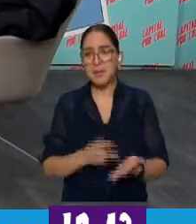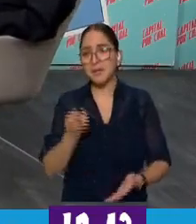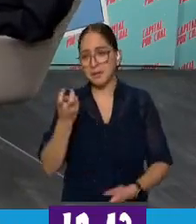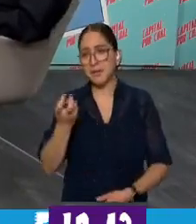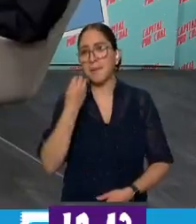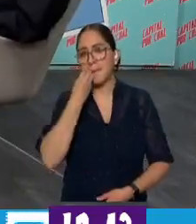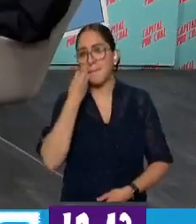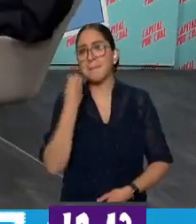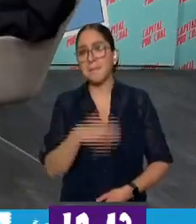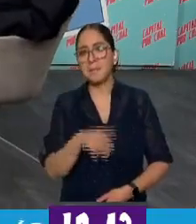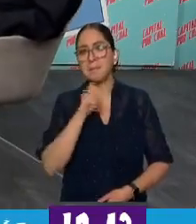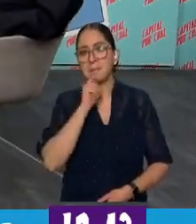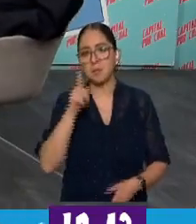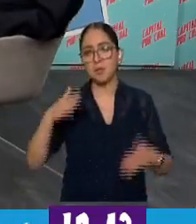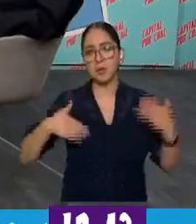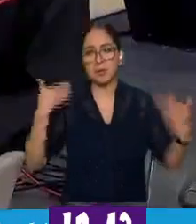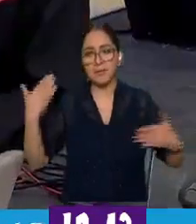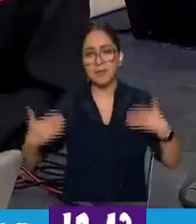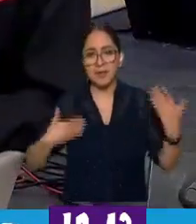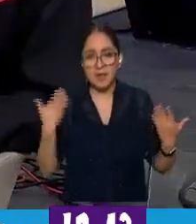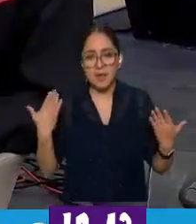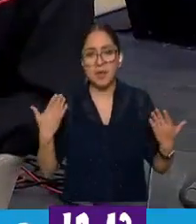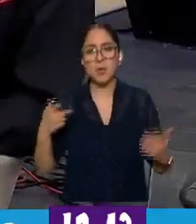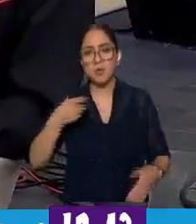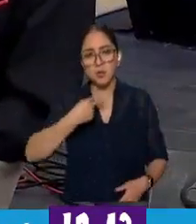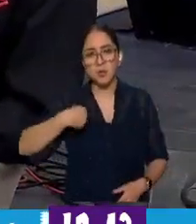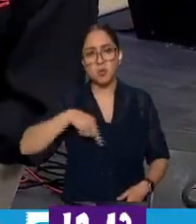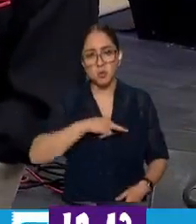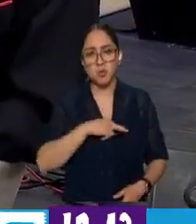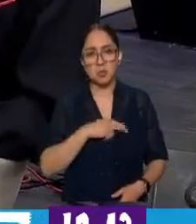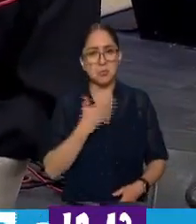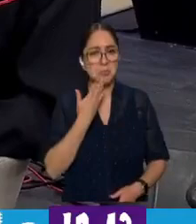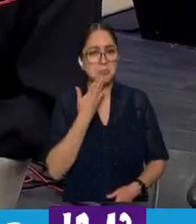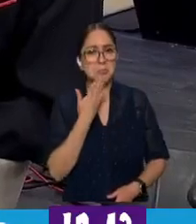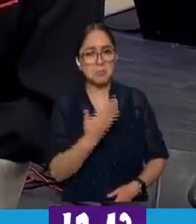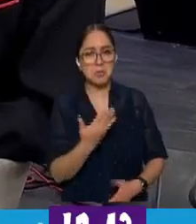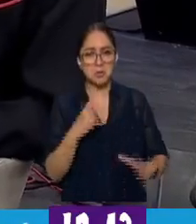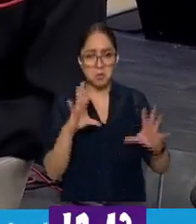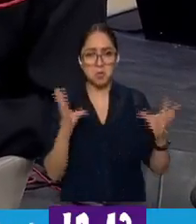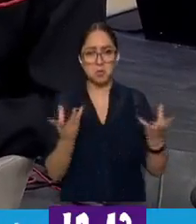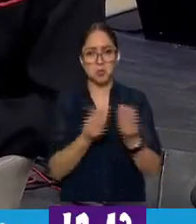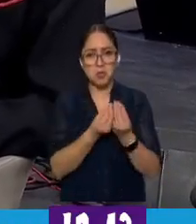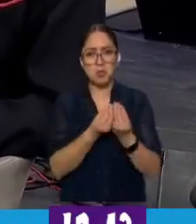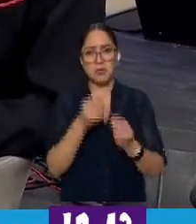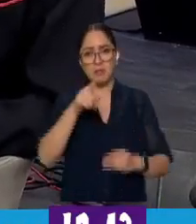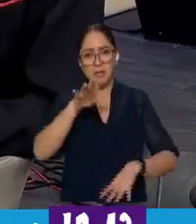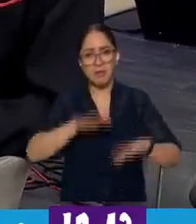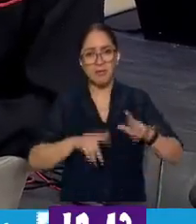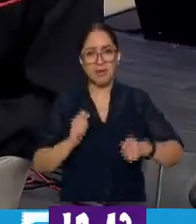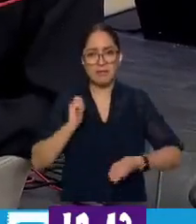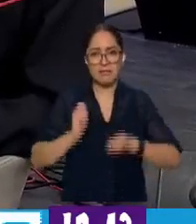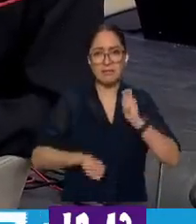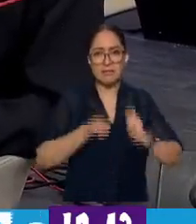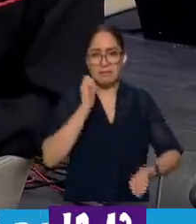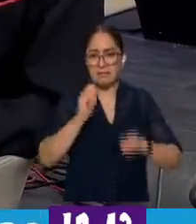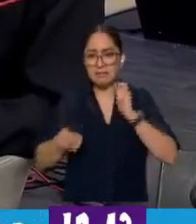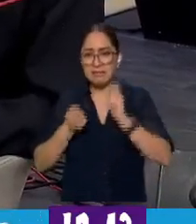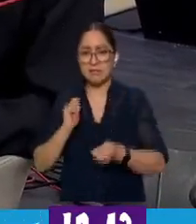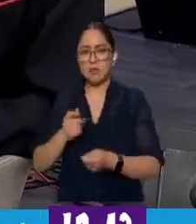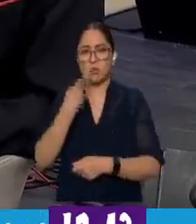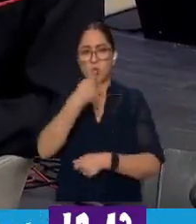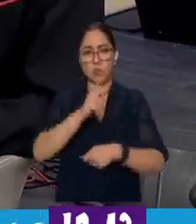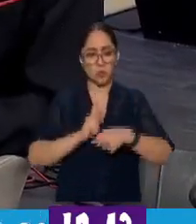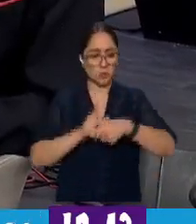está divertido. Wow. La verdad es que la pasamos muy bien. Está padre de repente estar tocando y que se te enchine la